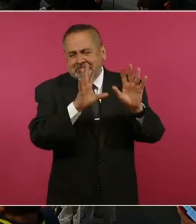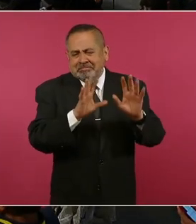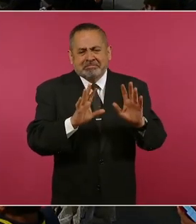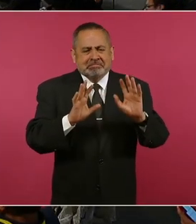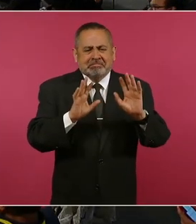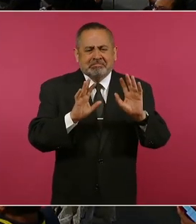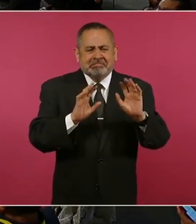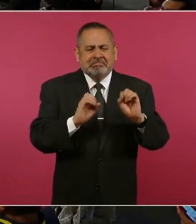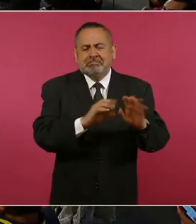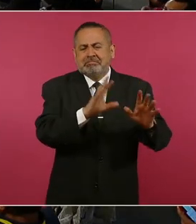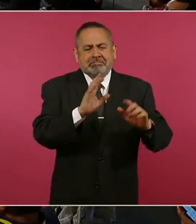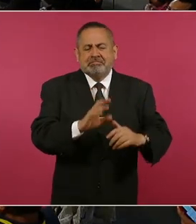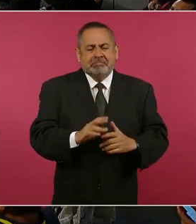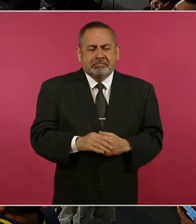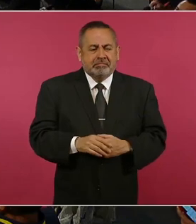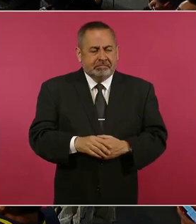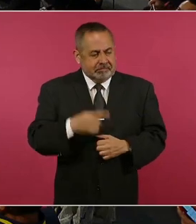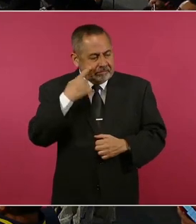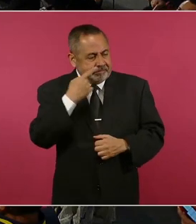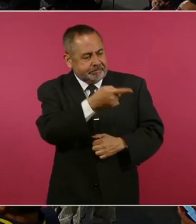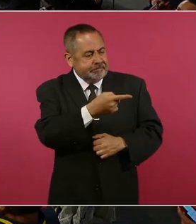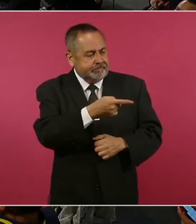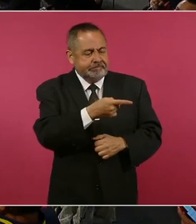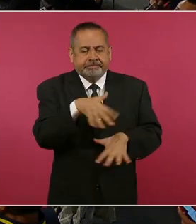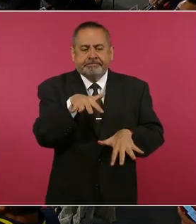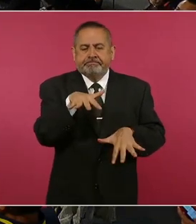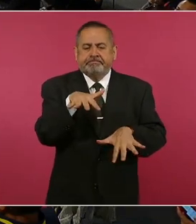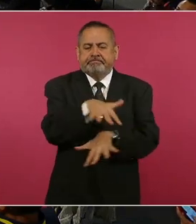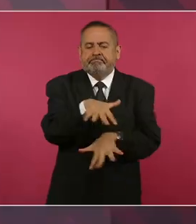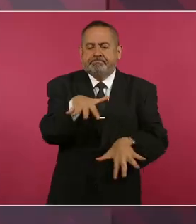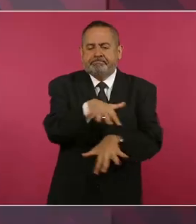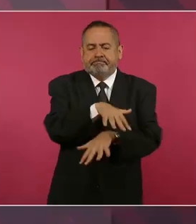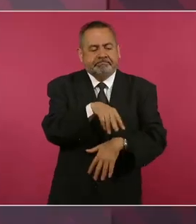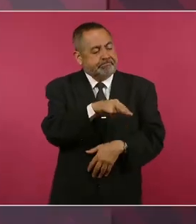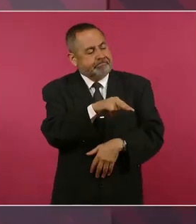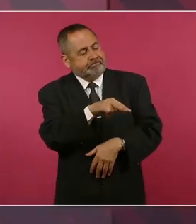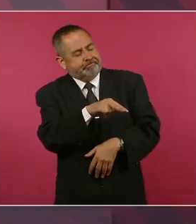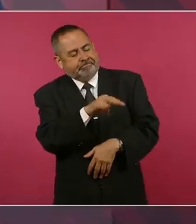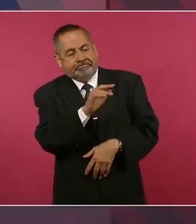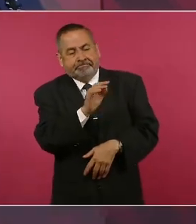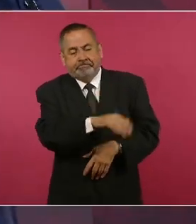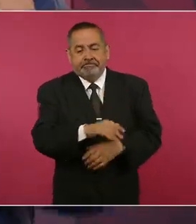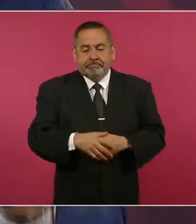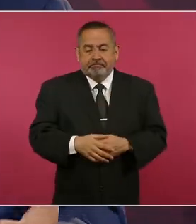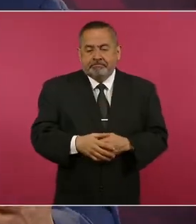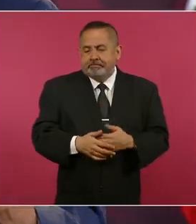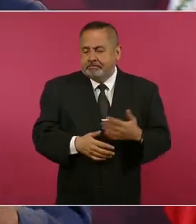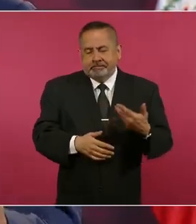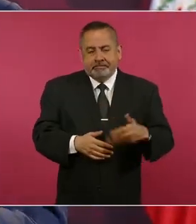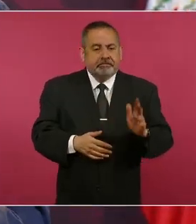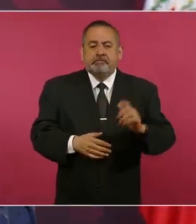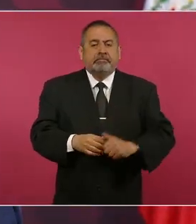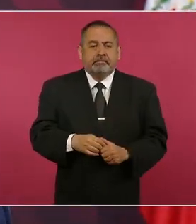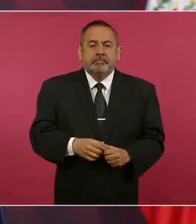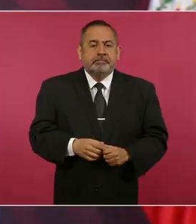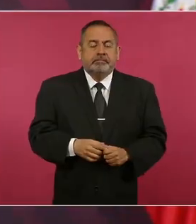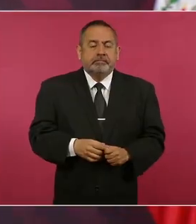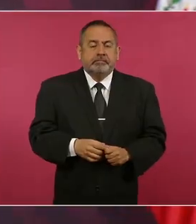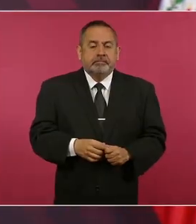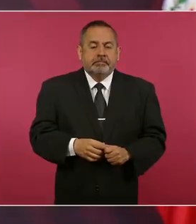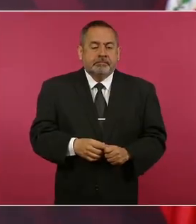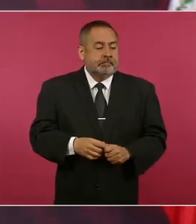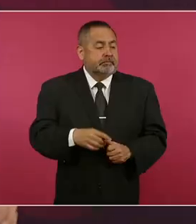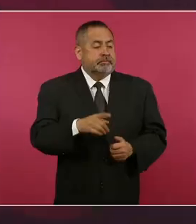que muestren el cobre, porque nos hacía mucho daño